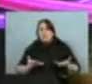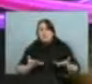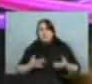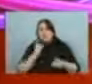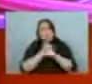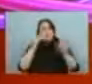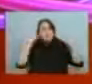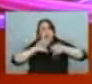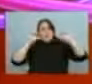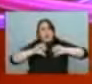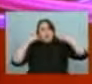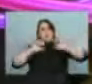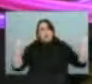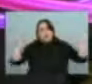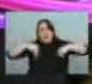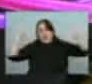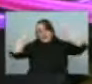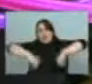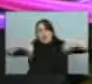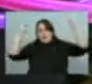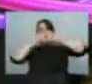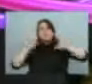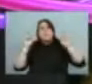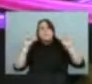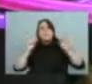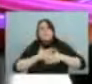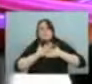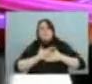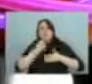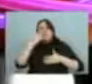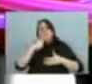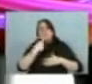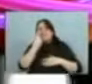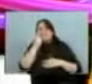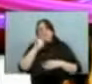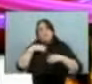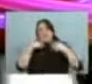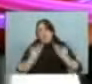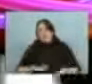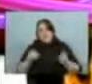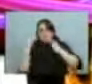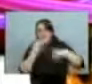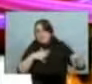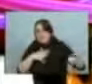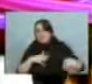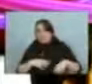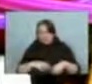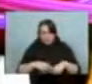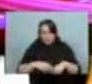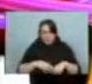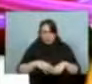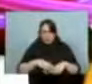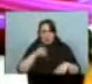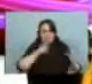me iba mal. Hasta un día dije, me cansé y dije, bueno, basta, no voy a mirar más su nombre. Nada hará cambiar mi amor por ti.